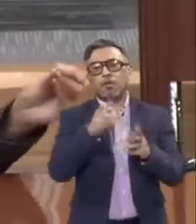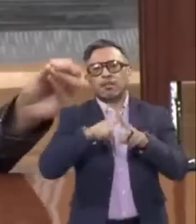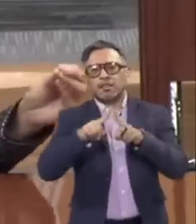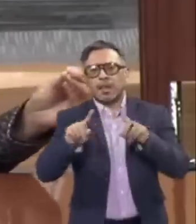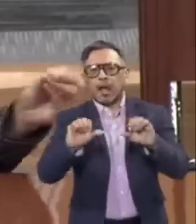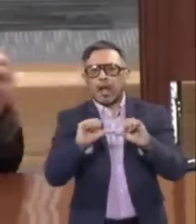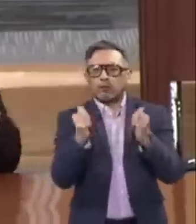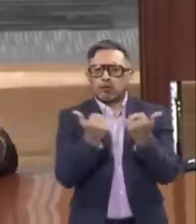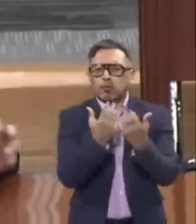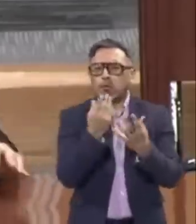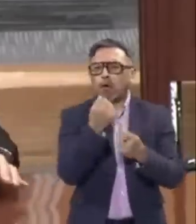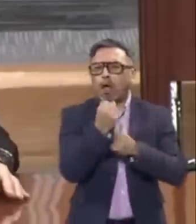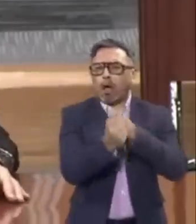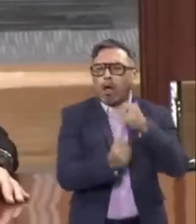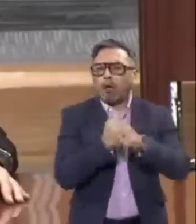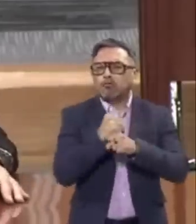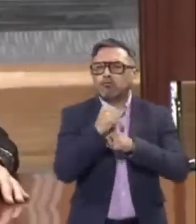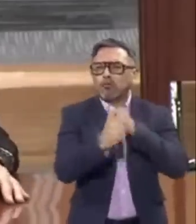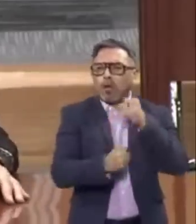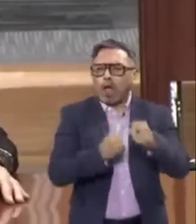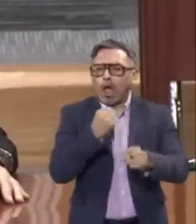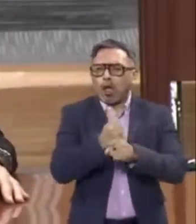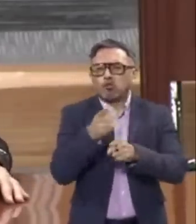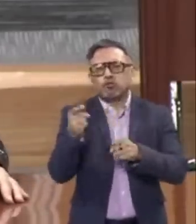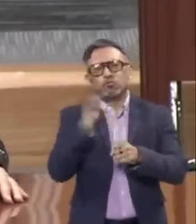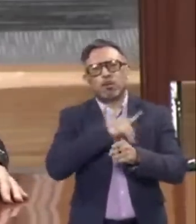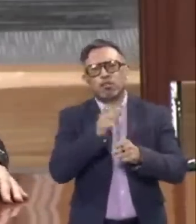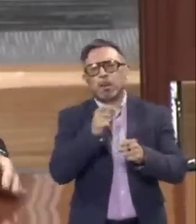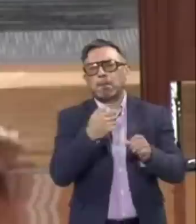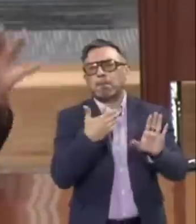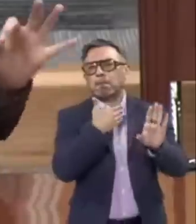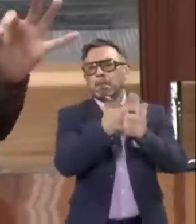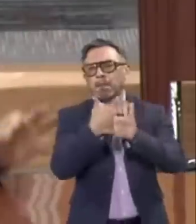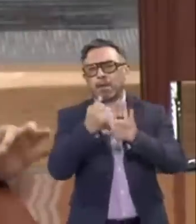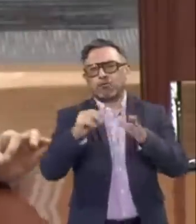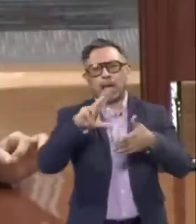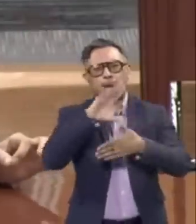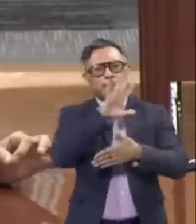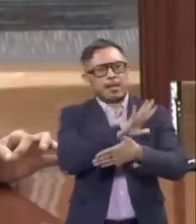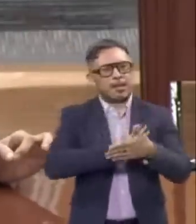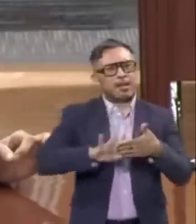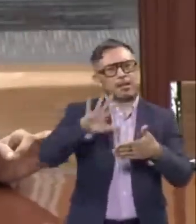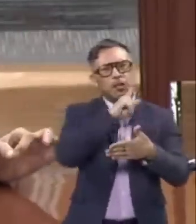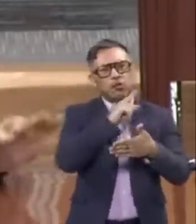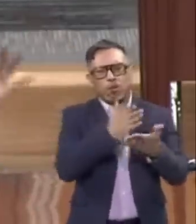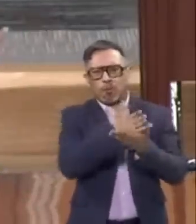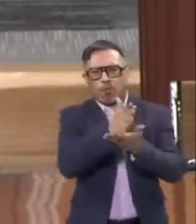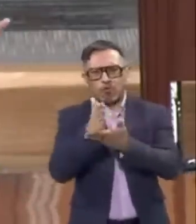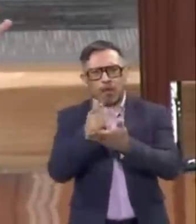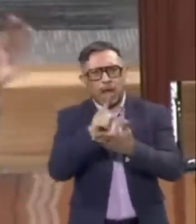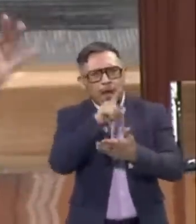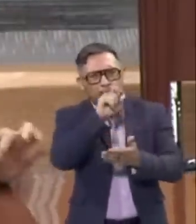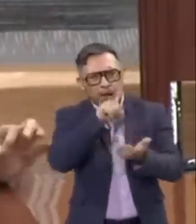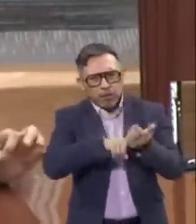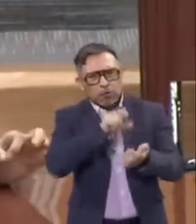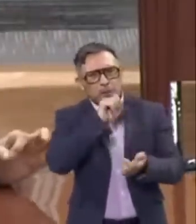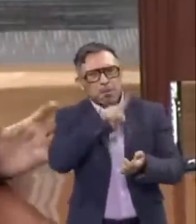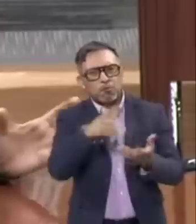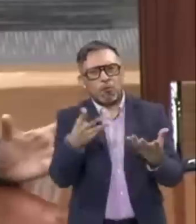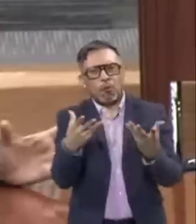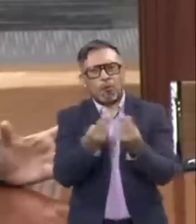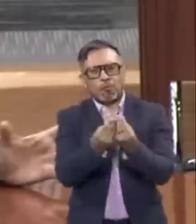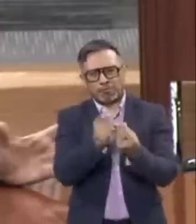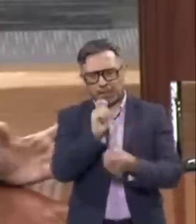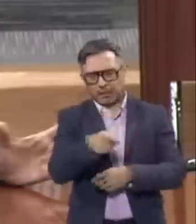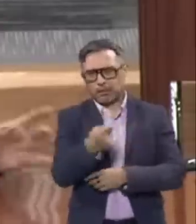por décadas los golpes blandos en América Latina. Esto lo convierte en uno de ellos, en un traidor.